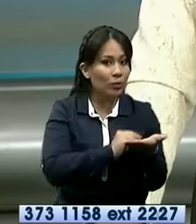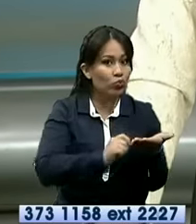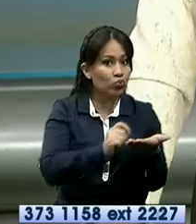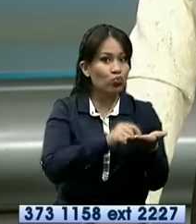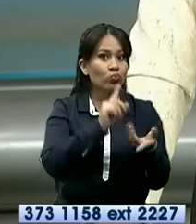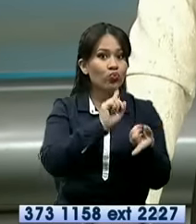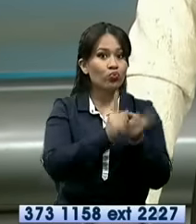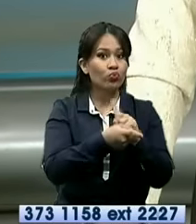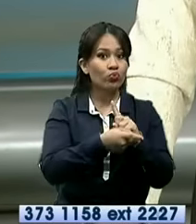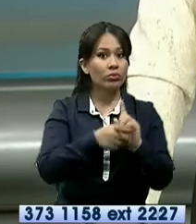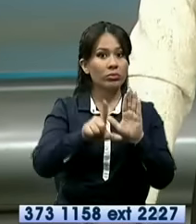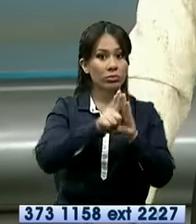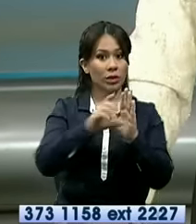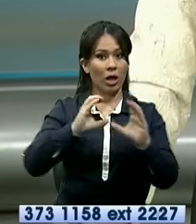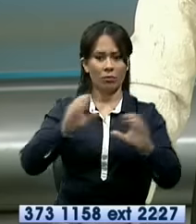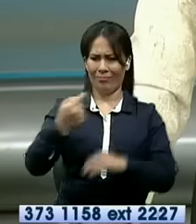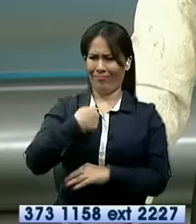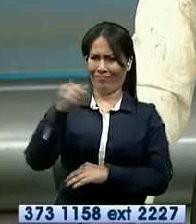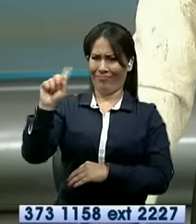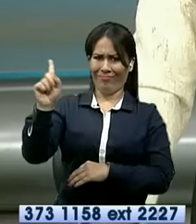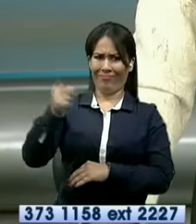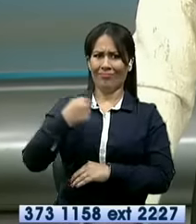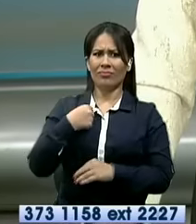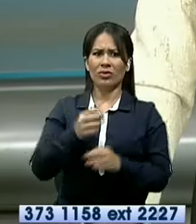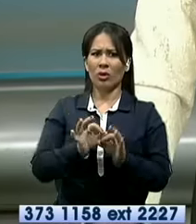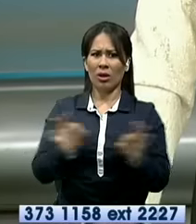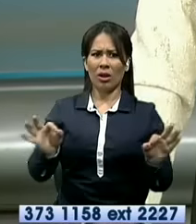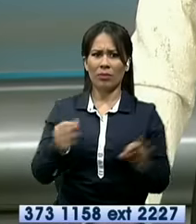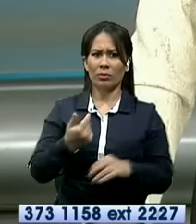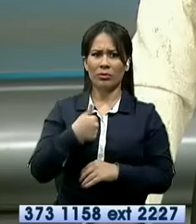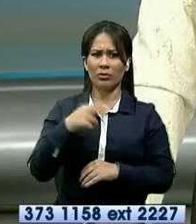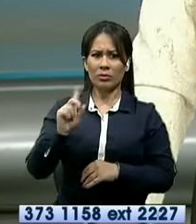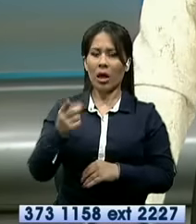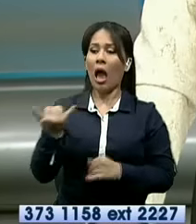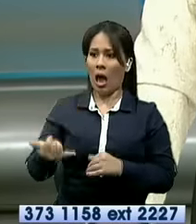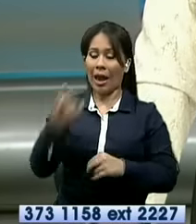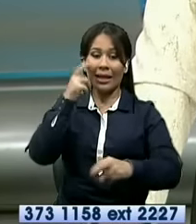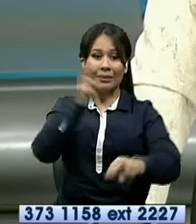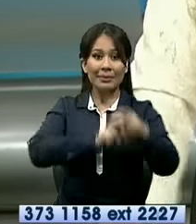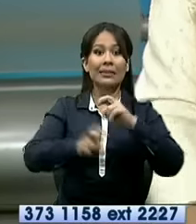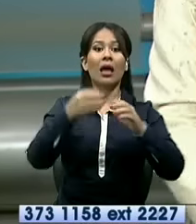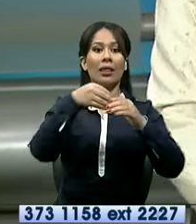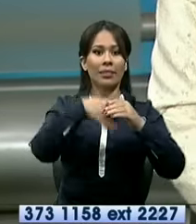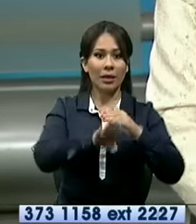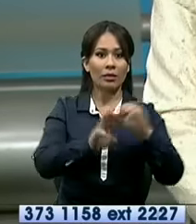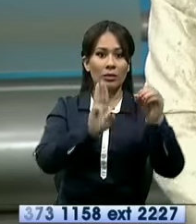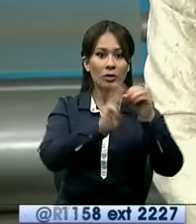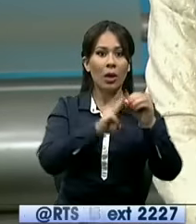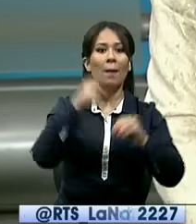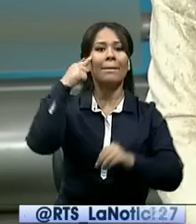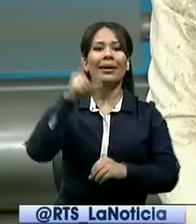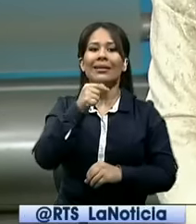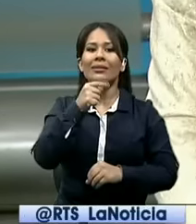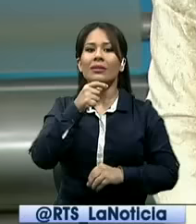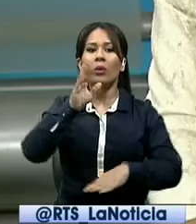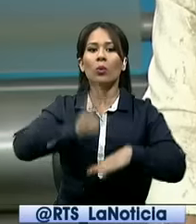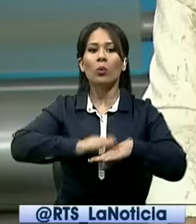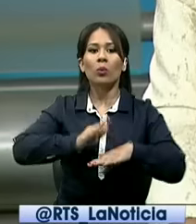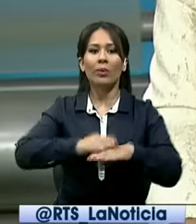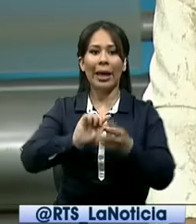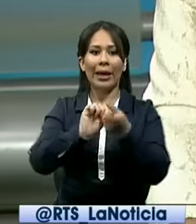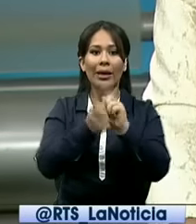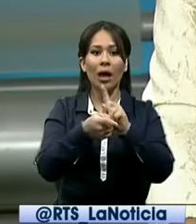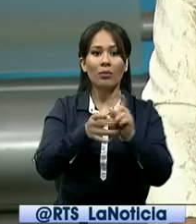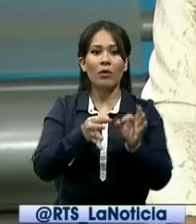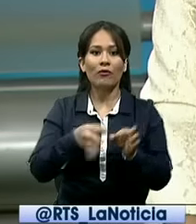comunicación. Ochoa se declaró inocente y anunció que se investiga el interior de la Supercom para determinar a la responsable del cambio